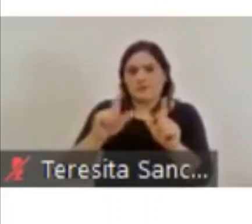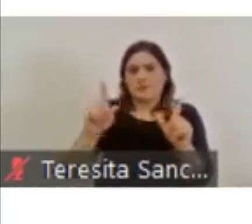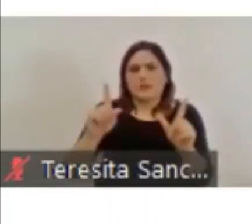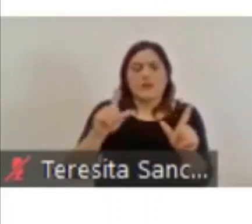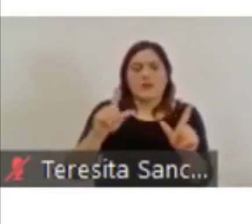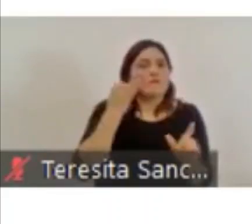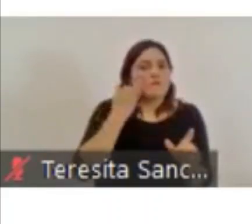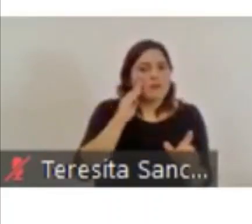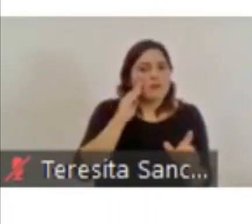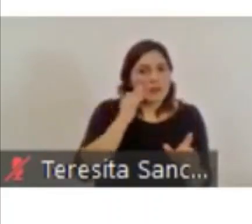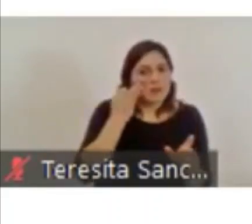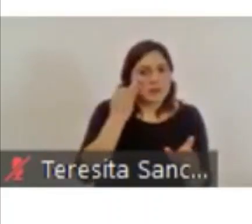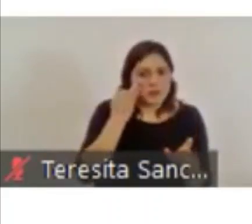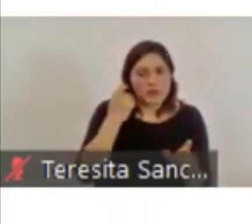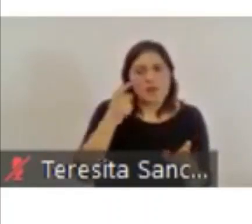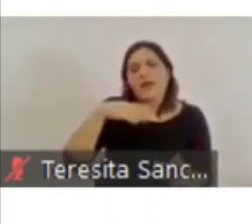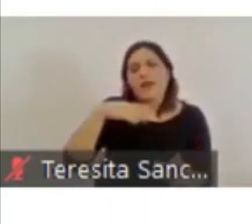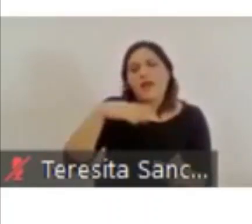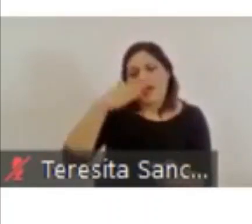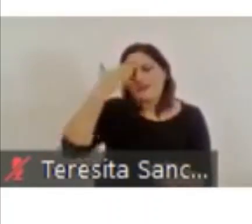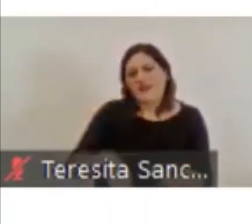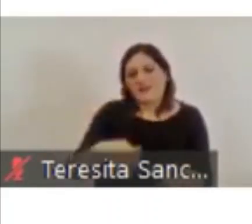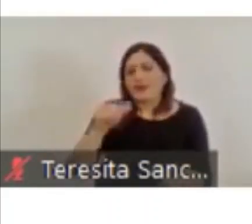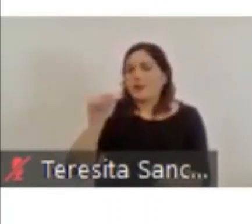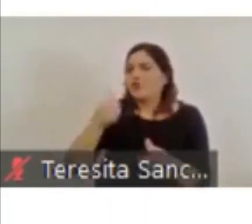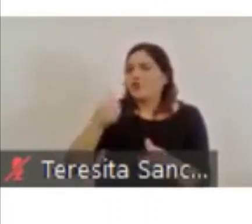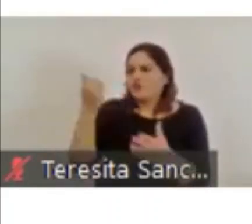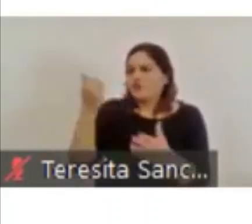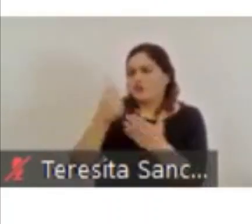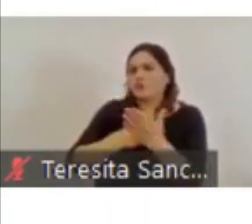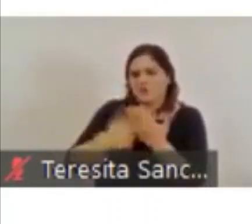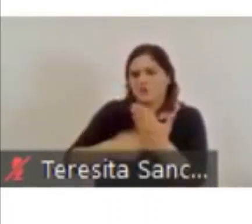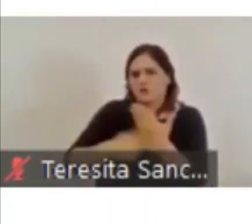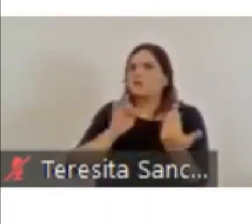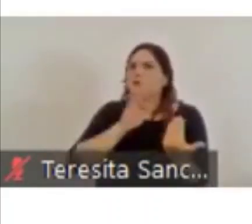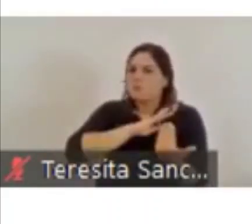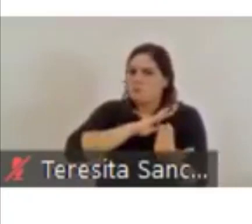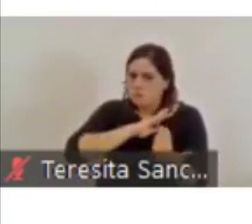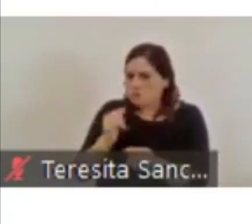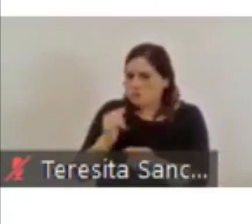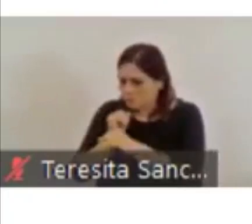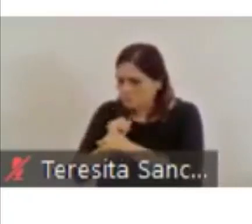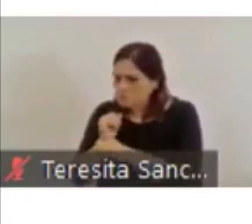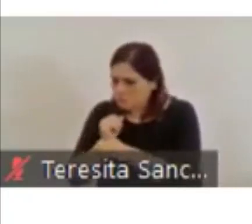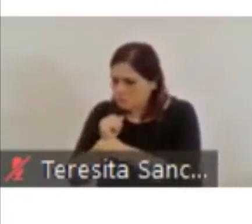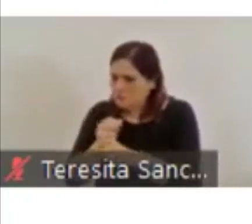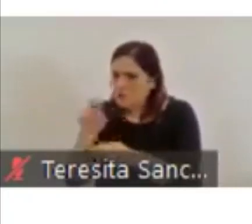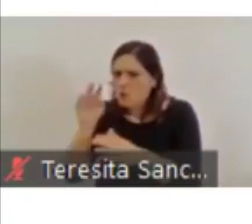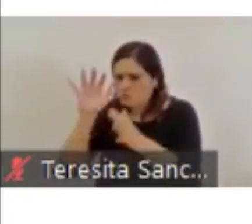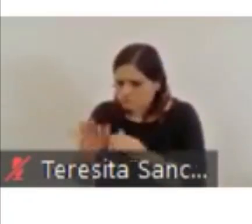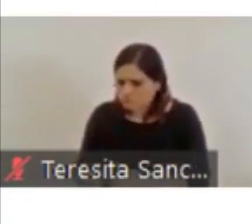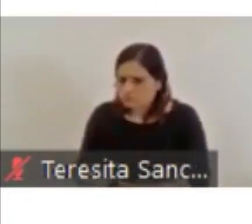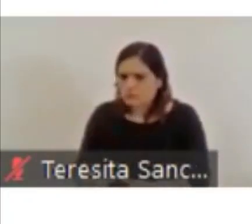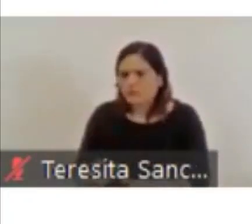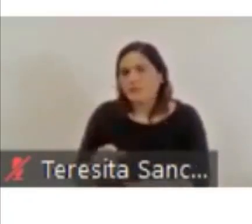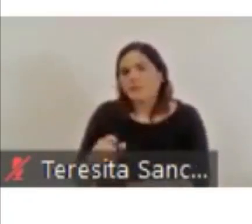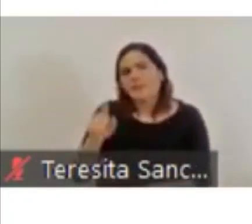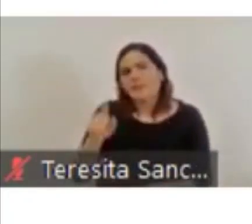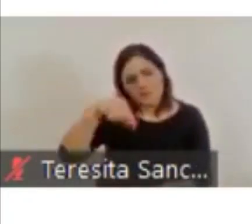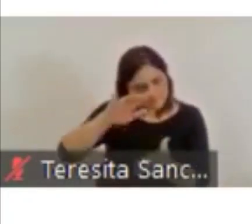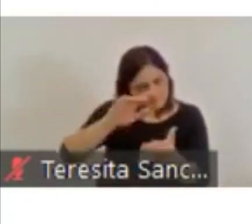sepamos. Si tienen algo que puedan compartir, pues nosotros se lo agradeceríamos mucho. Nosotros estamos